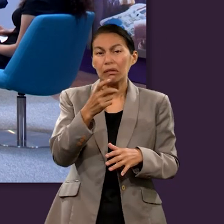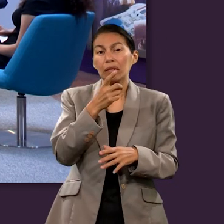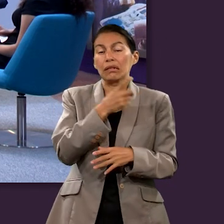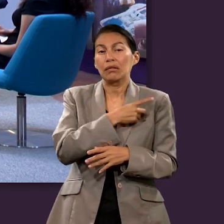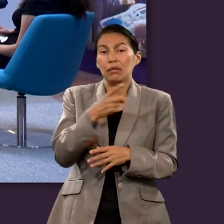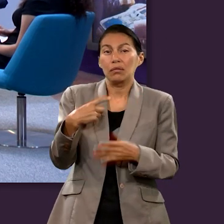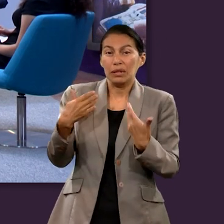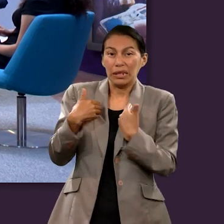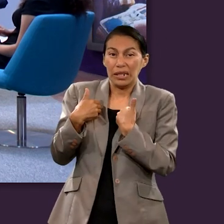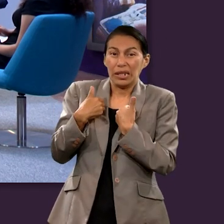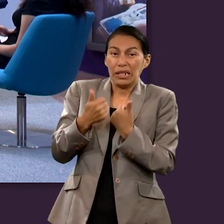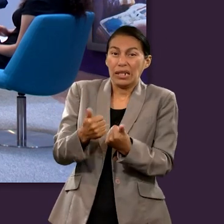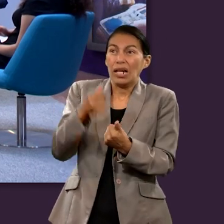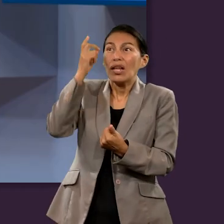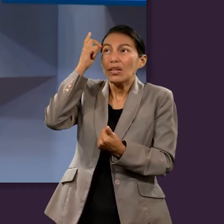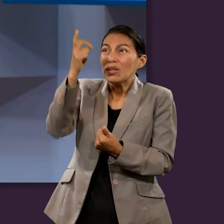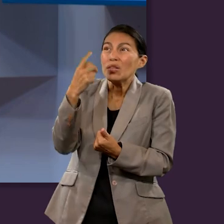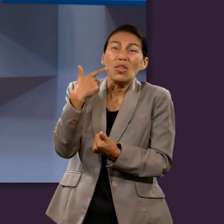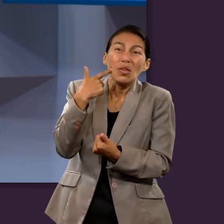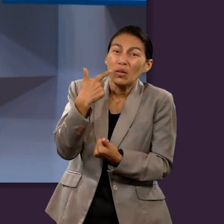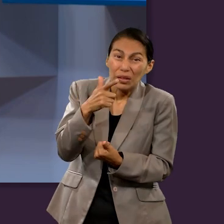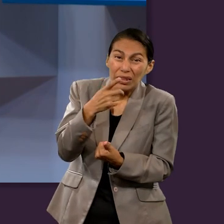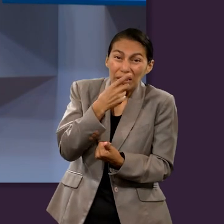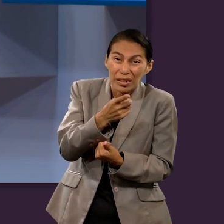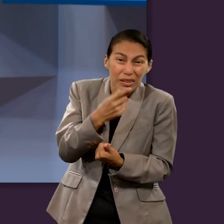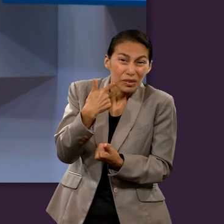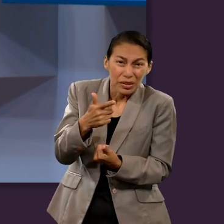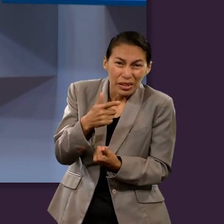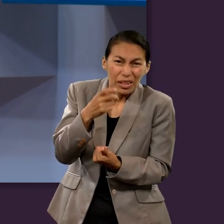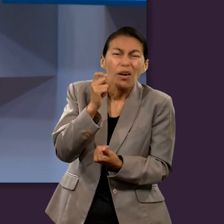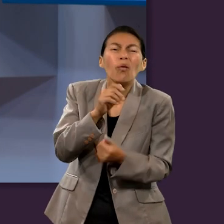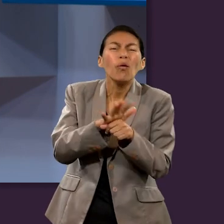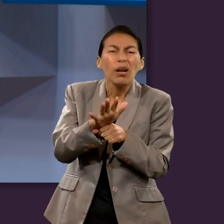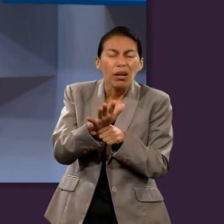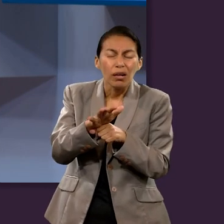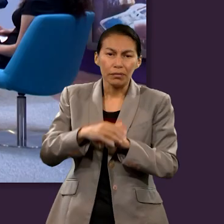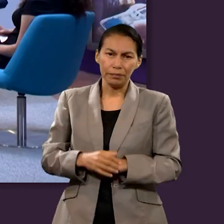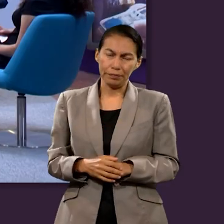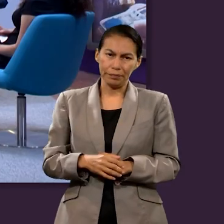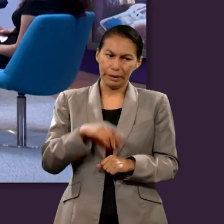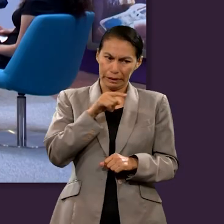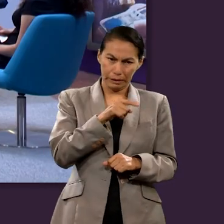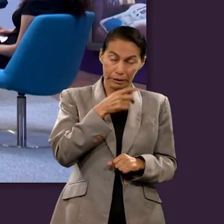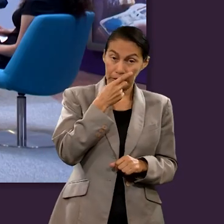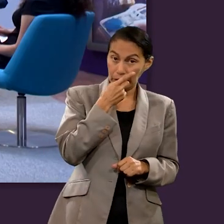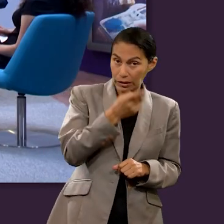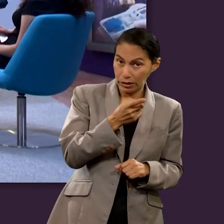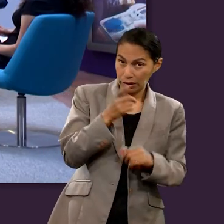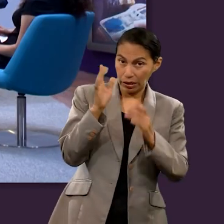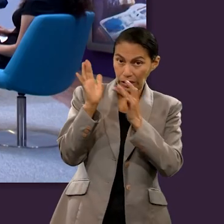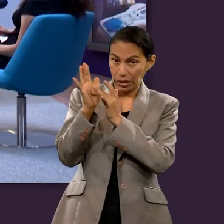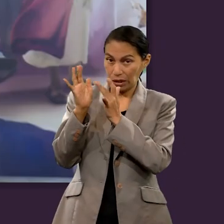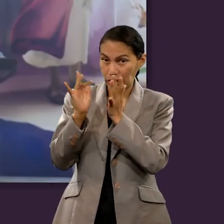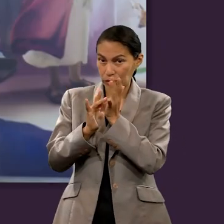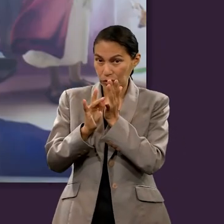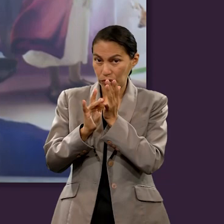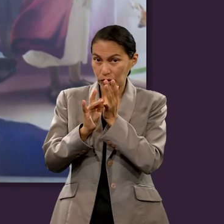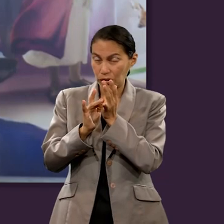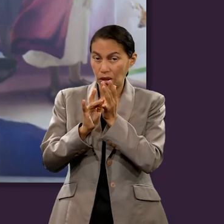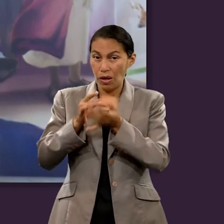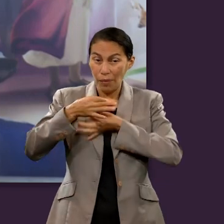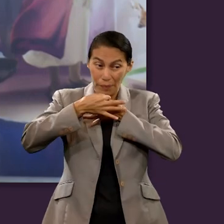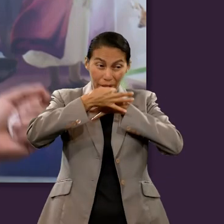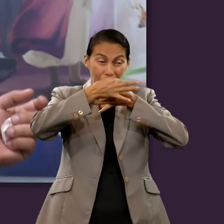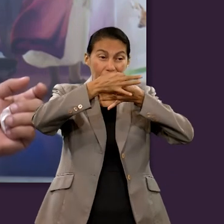que no quiso decir. Entonces, en ese caso, dice que Jesús predicó en el